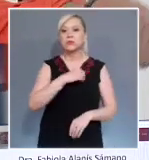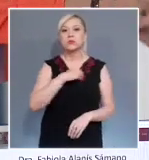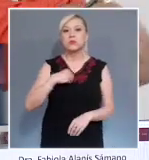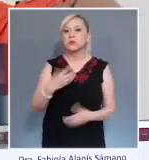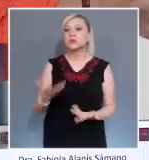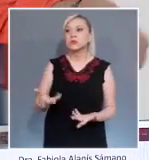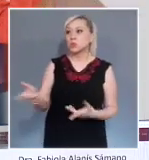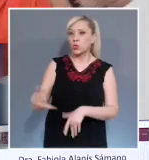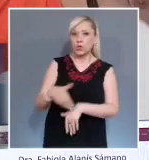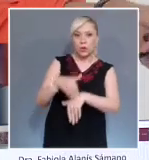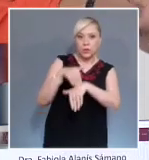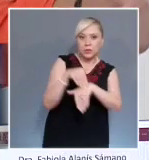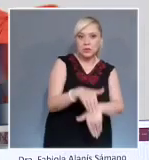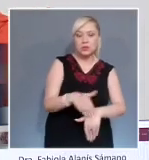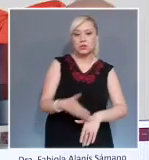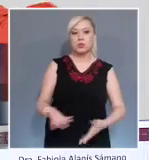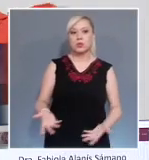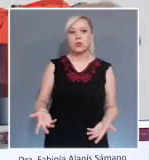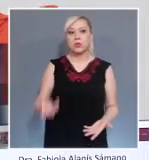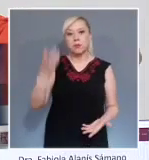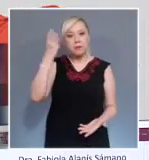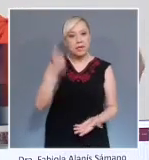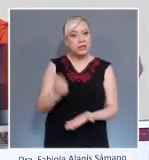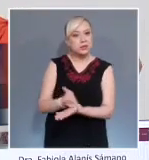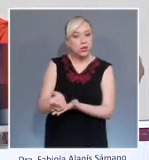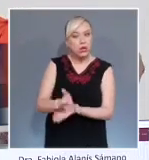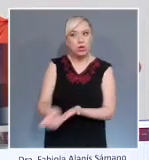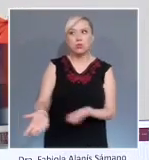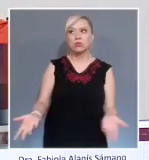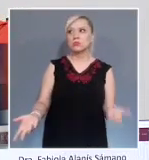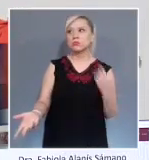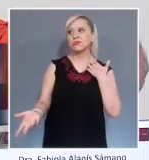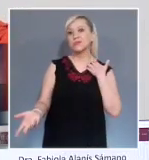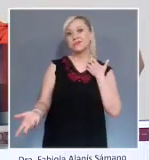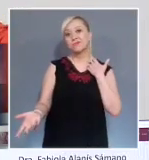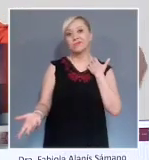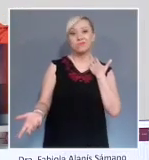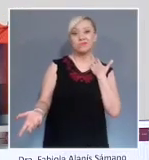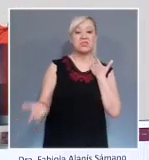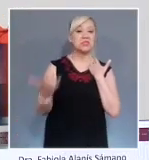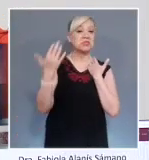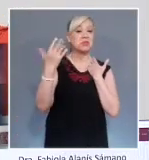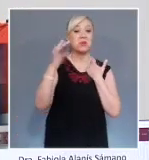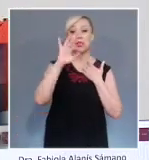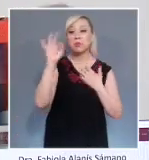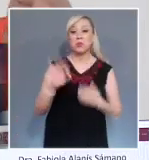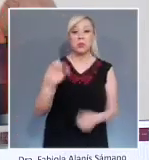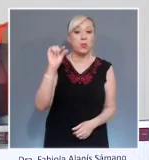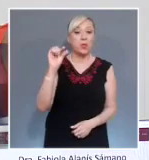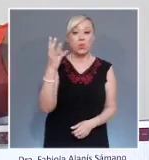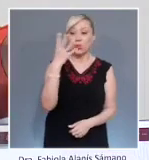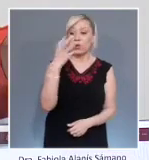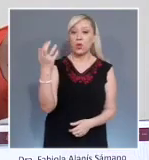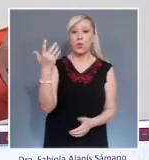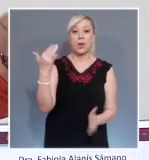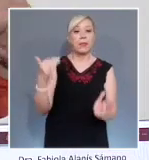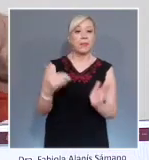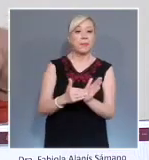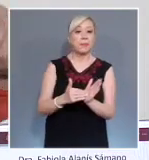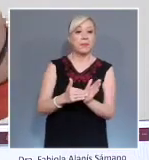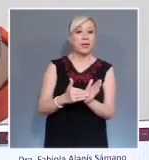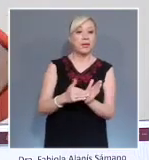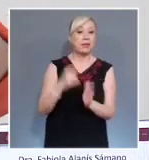la pensión alimenticia etcétera se resuelve menos del 50% menos de 450,000 casos después de esos